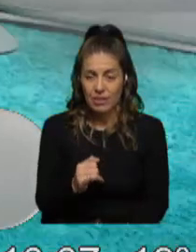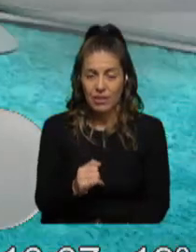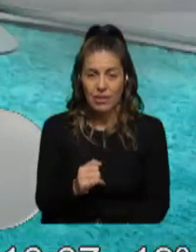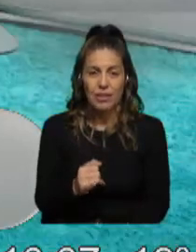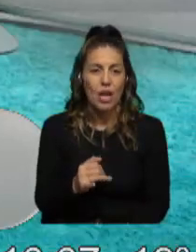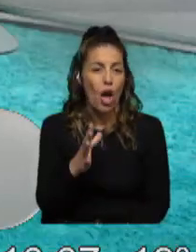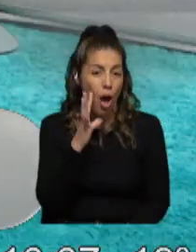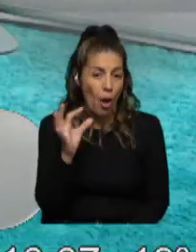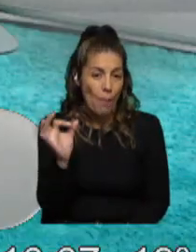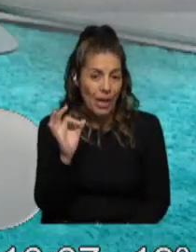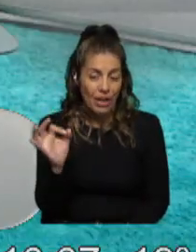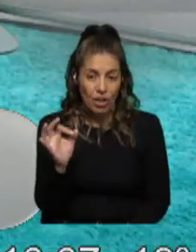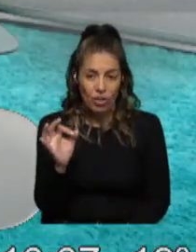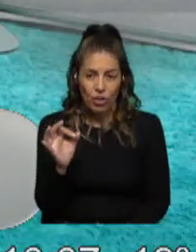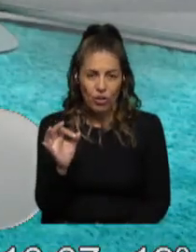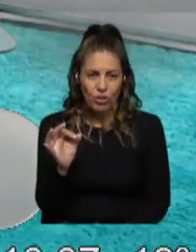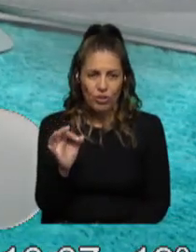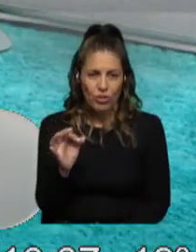perdón, ¿no? No,